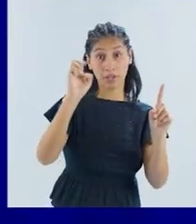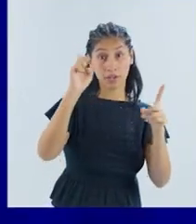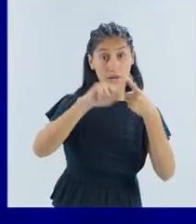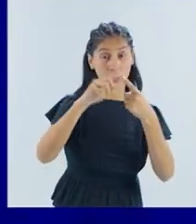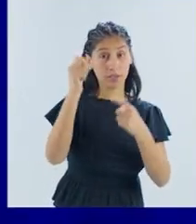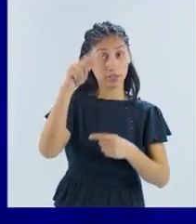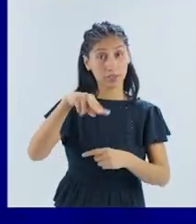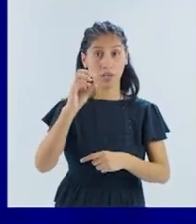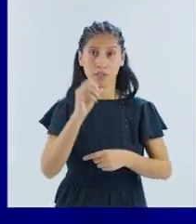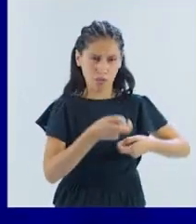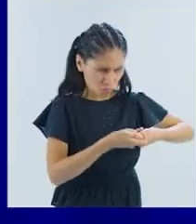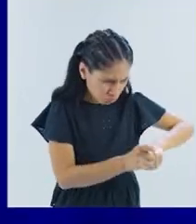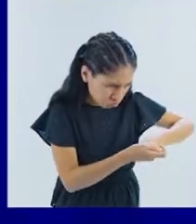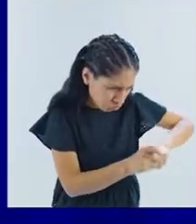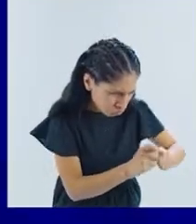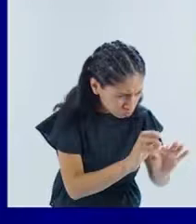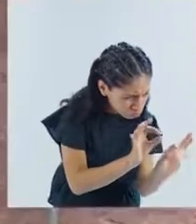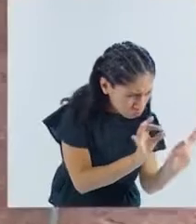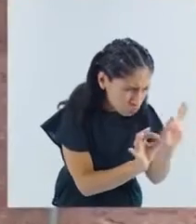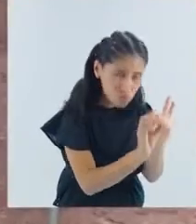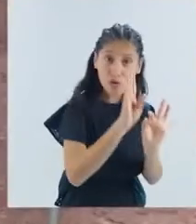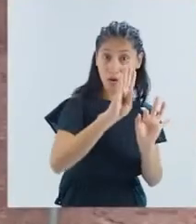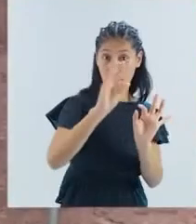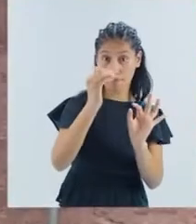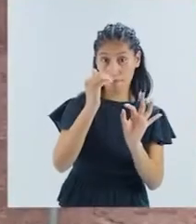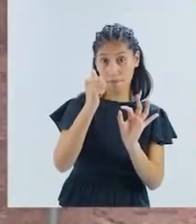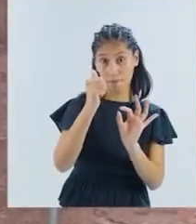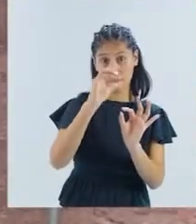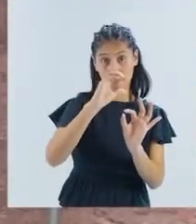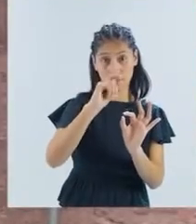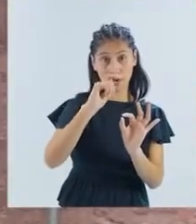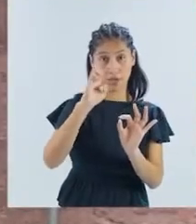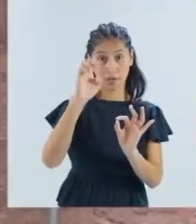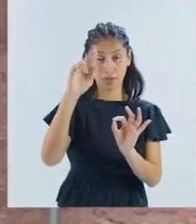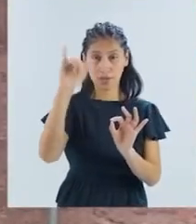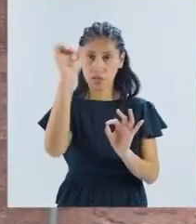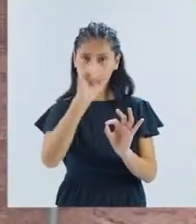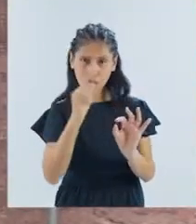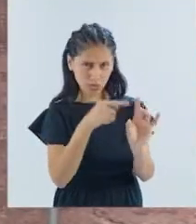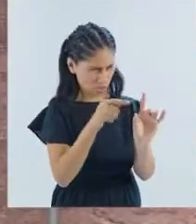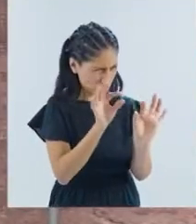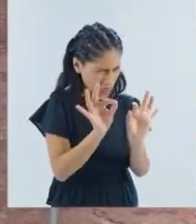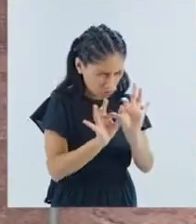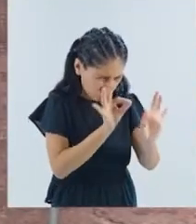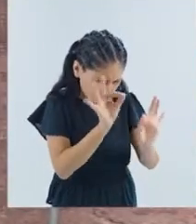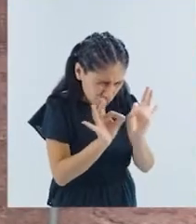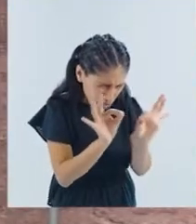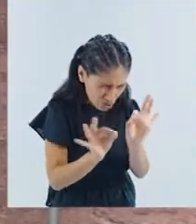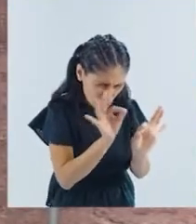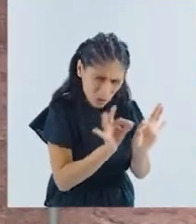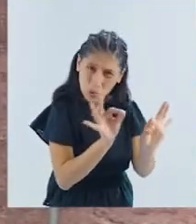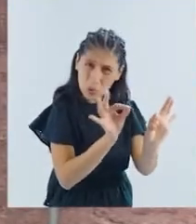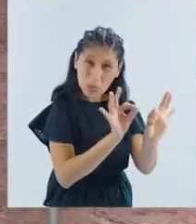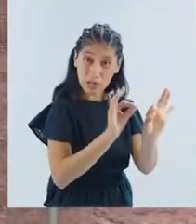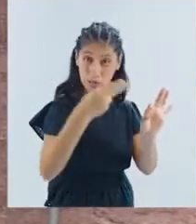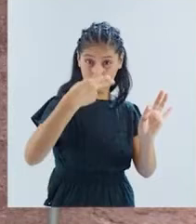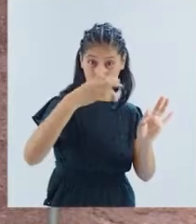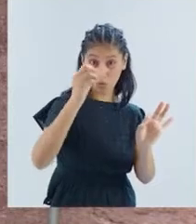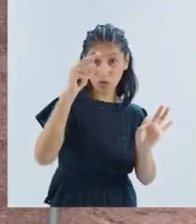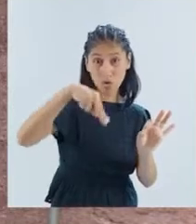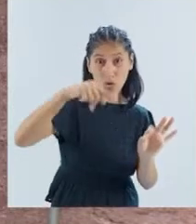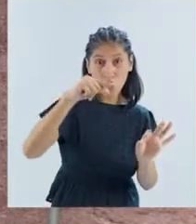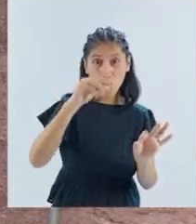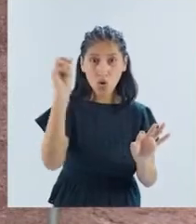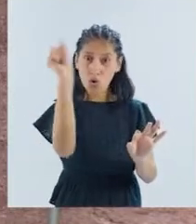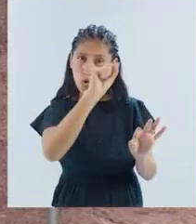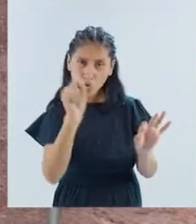cultivaba bacterias. Un día, casi al anochecer, verificó que los hongos que surgían en el frasco mataban a las bacterias